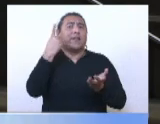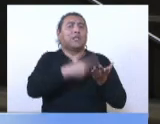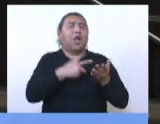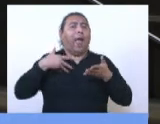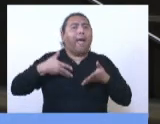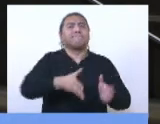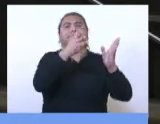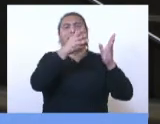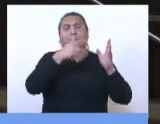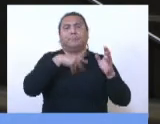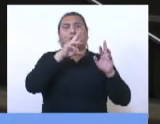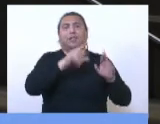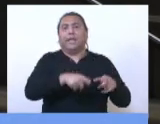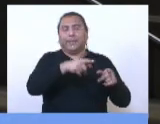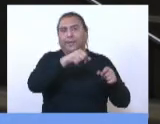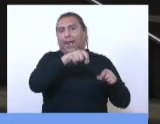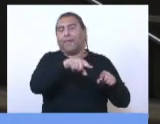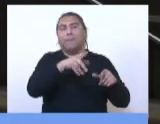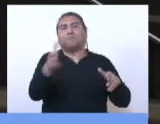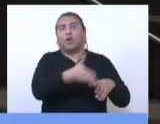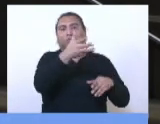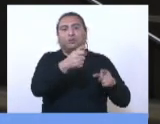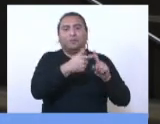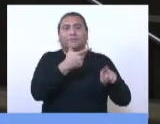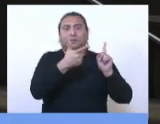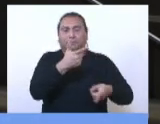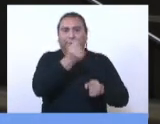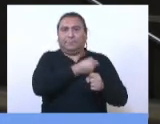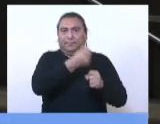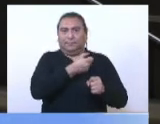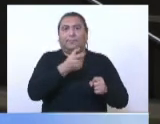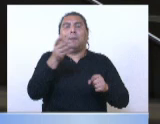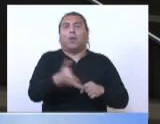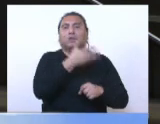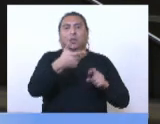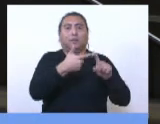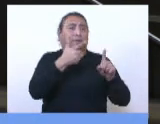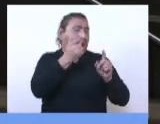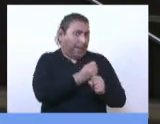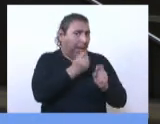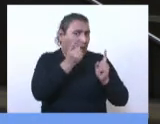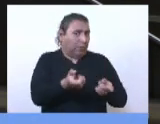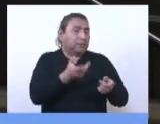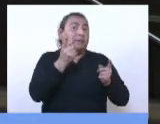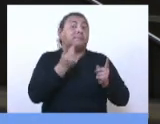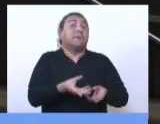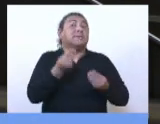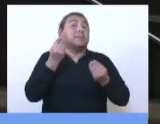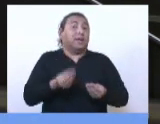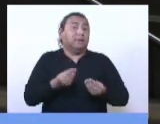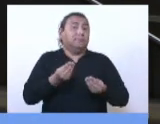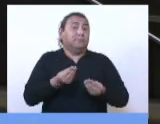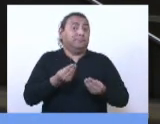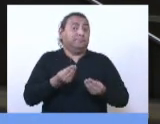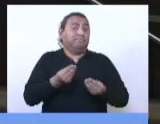del país a política de producción y el trabajo de producción y el trabajo y a pesar de la